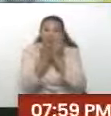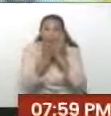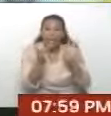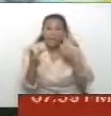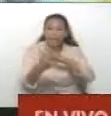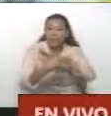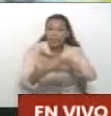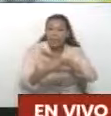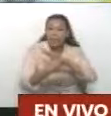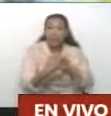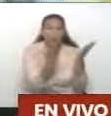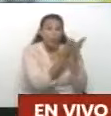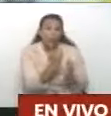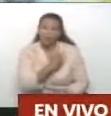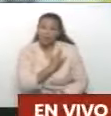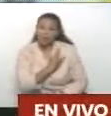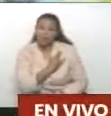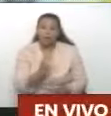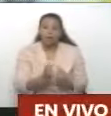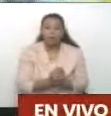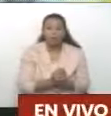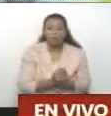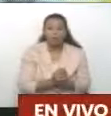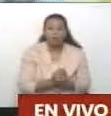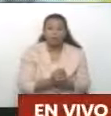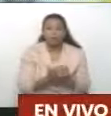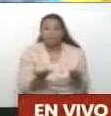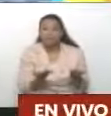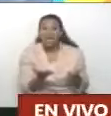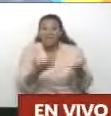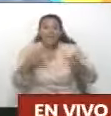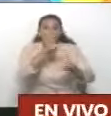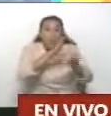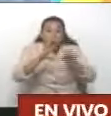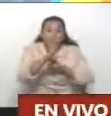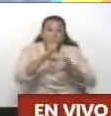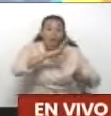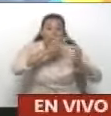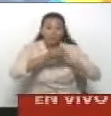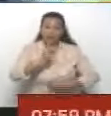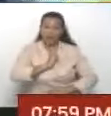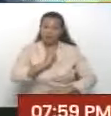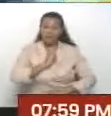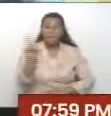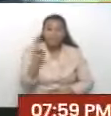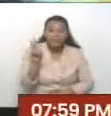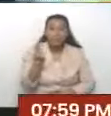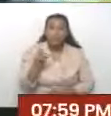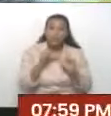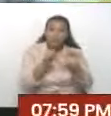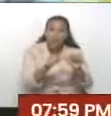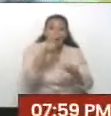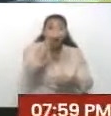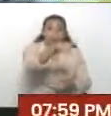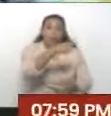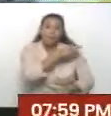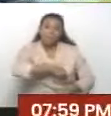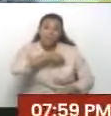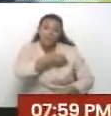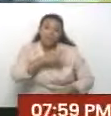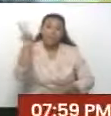técnicos, sus estudios universitarios, tener la cultura. ¿Ah? Ahora que está la gran misión,